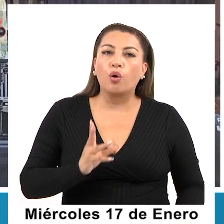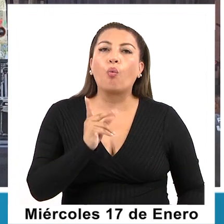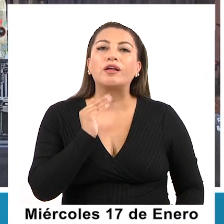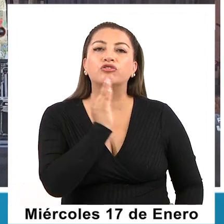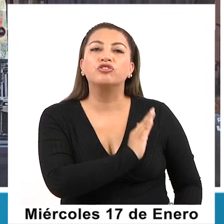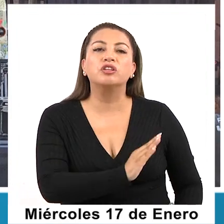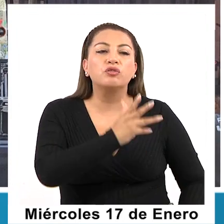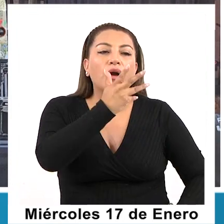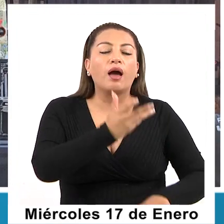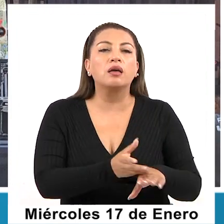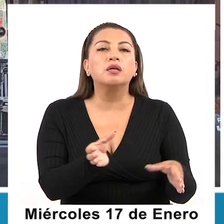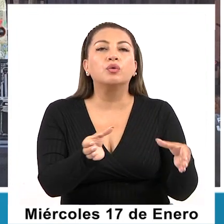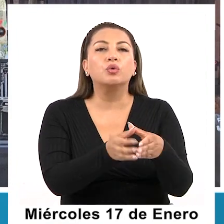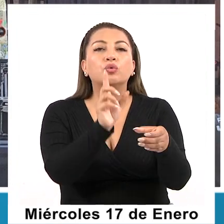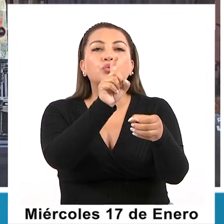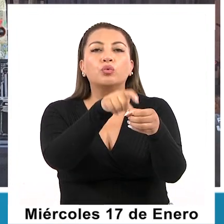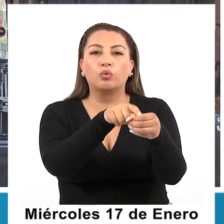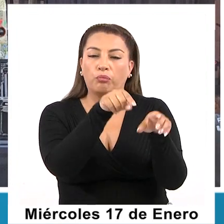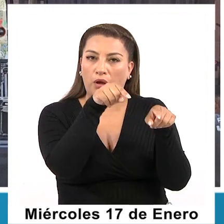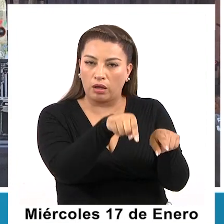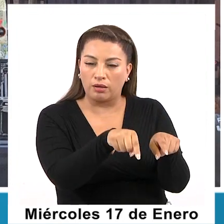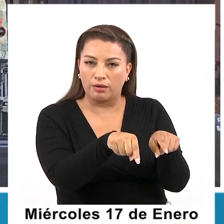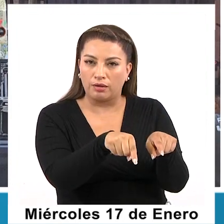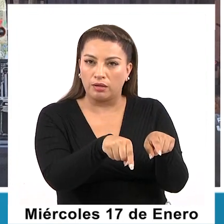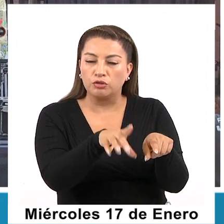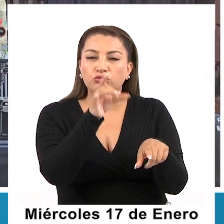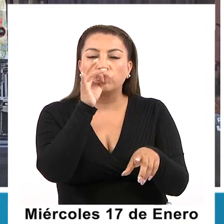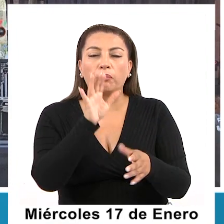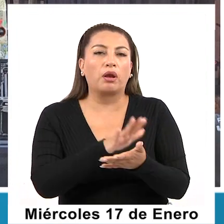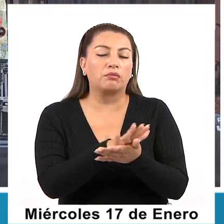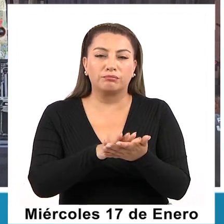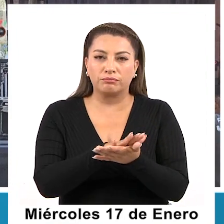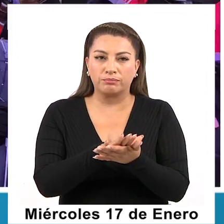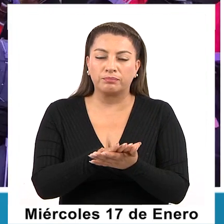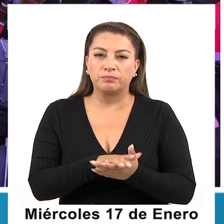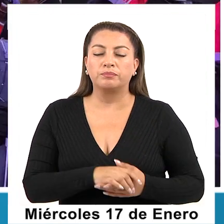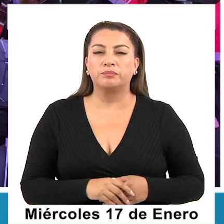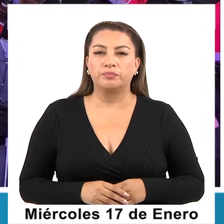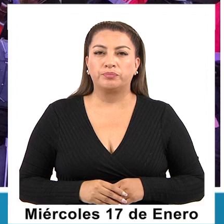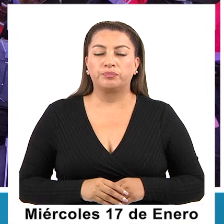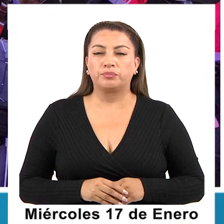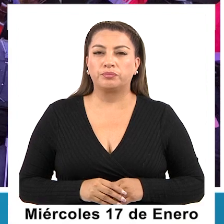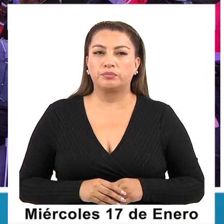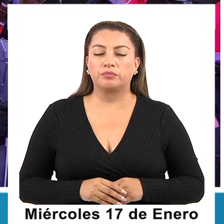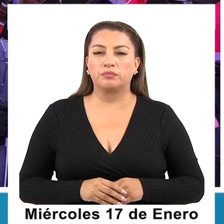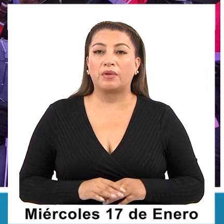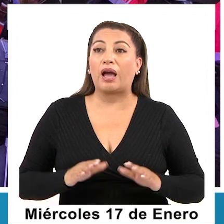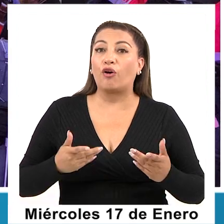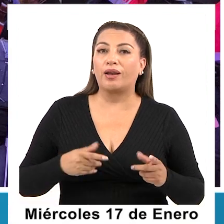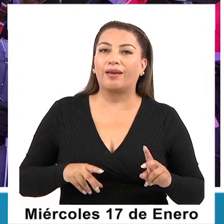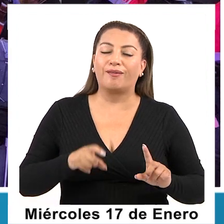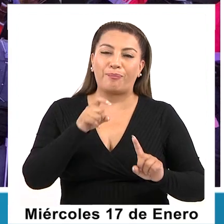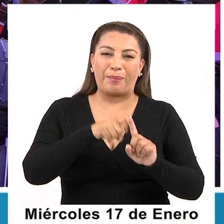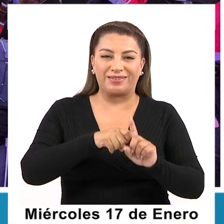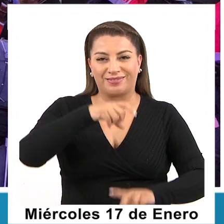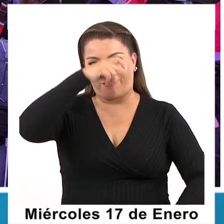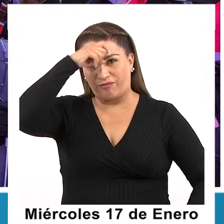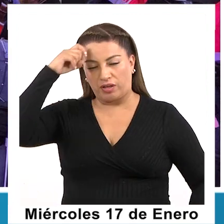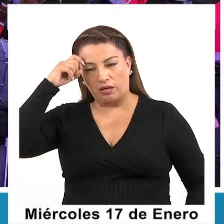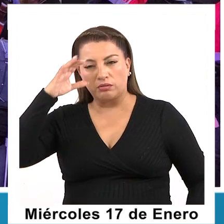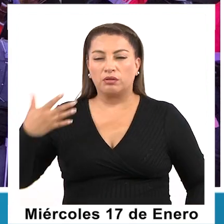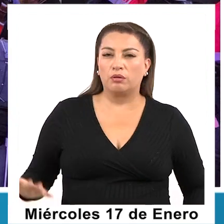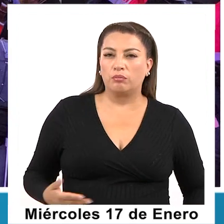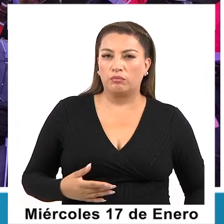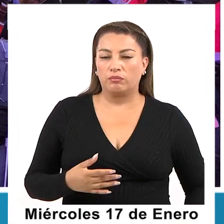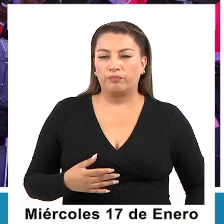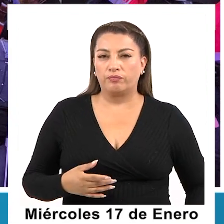niños hayan en esas clases grupales. Perfecto. Pero eso solamente, por ejemplo, en el área, ahora en el verano, en el verano, durante